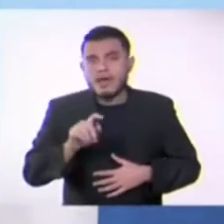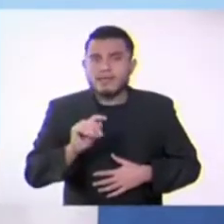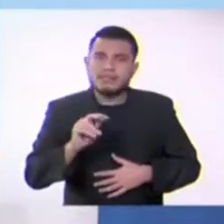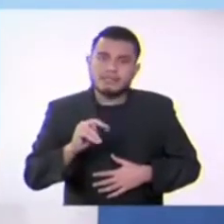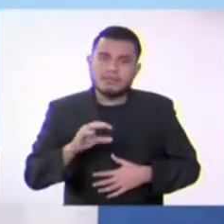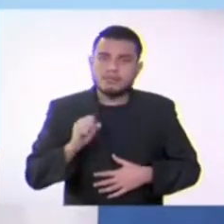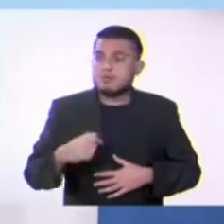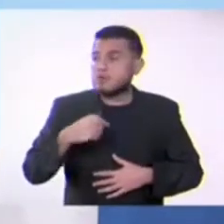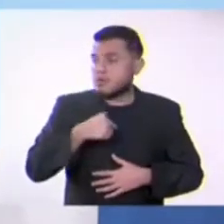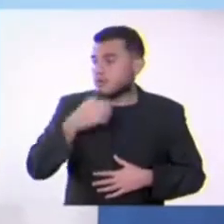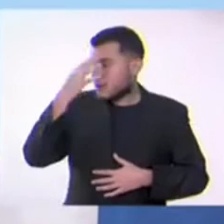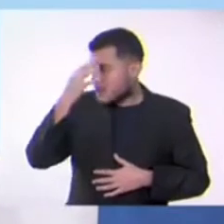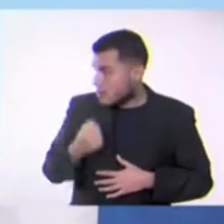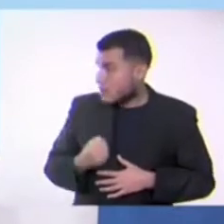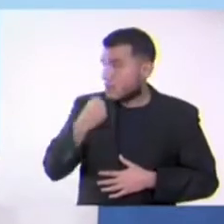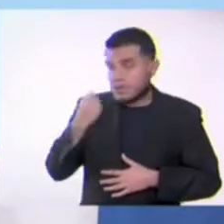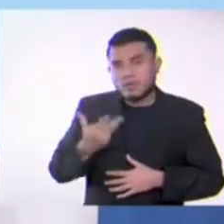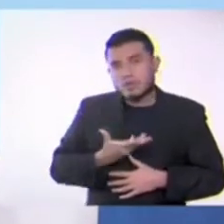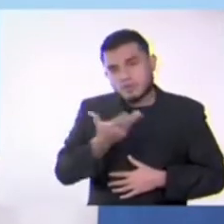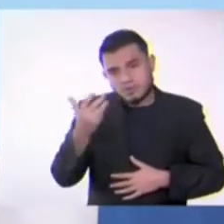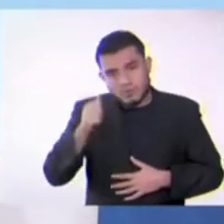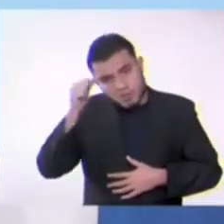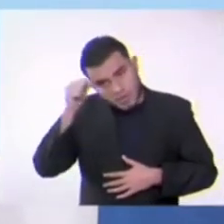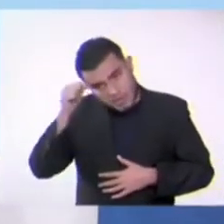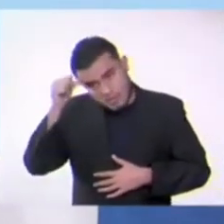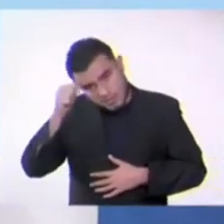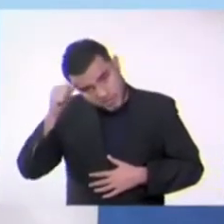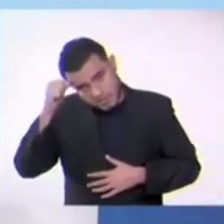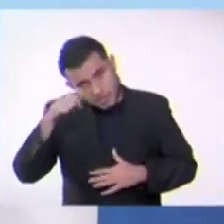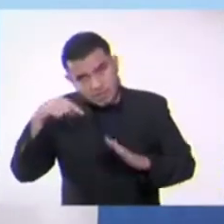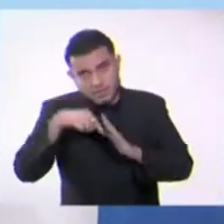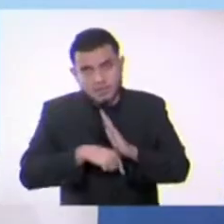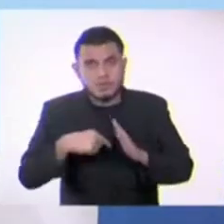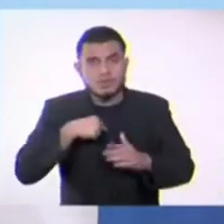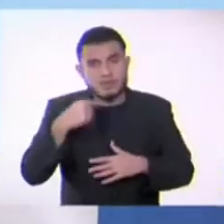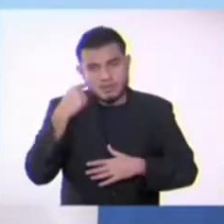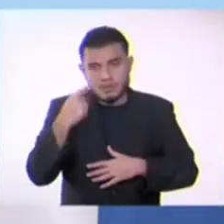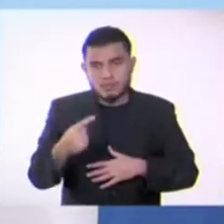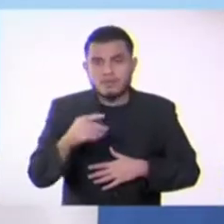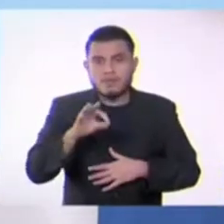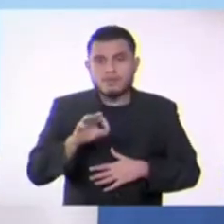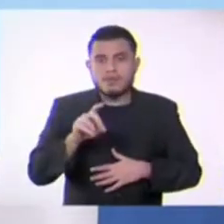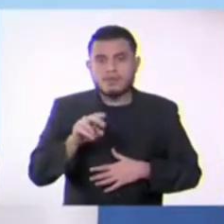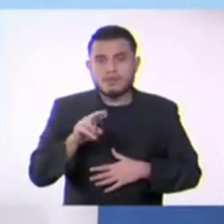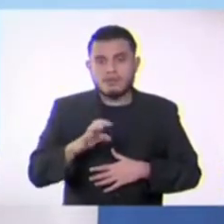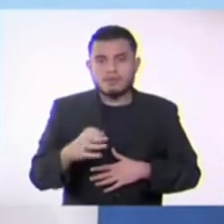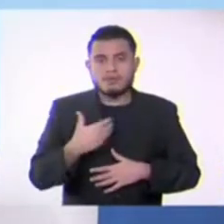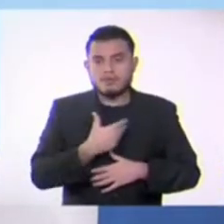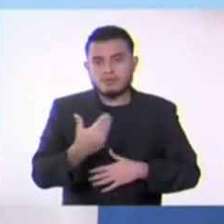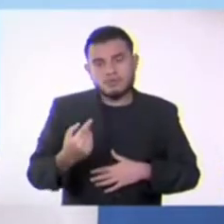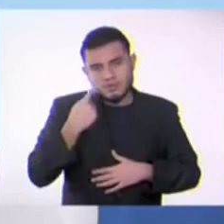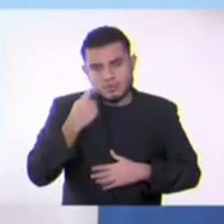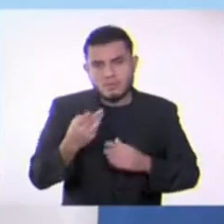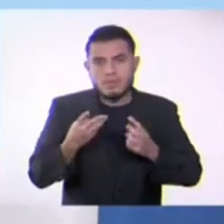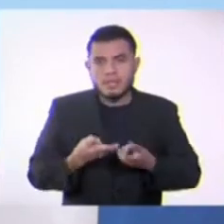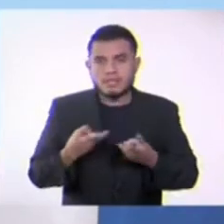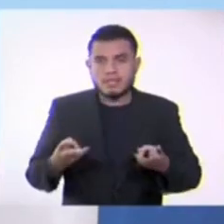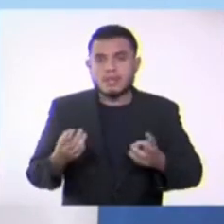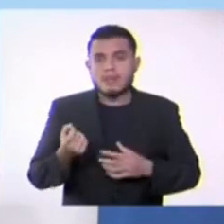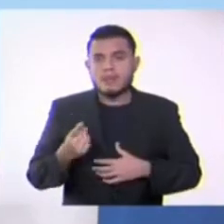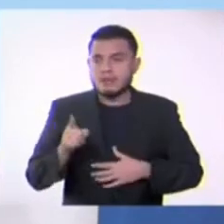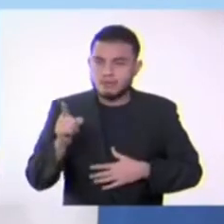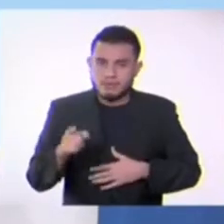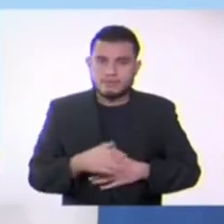creo que es importante que los analicemos más de fondo. He notado, Federico, que tiene un material cerca de usted,